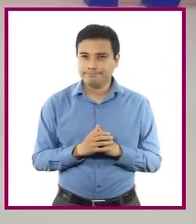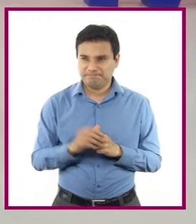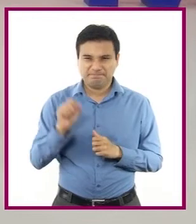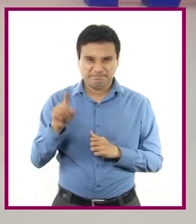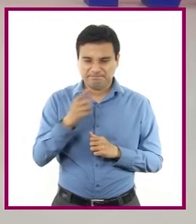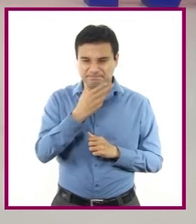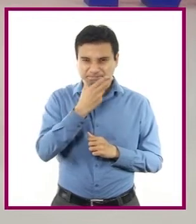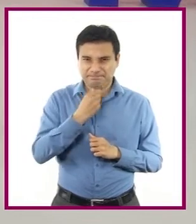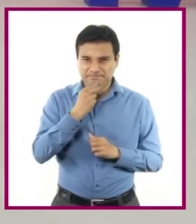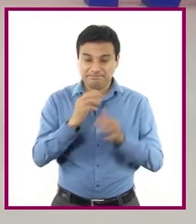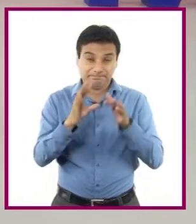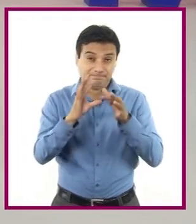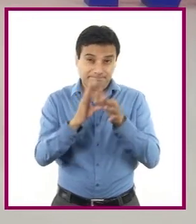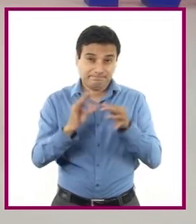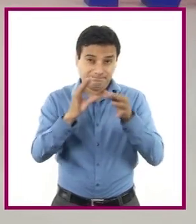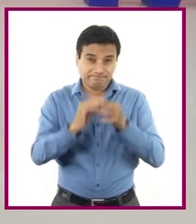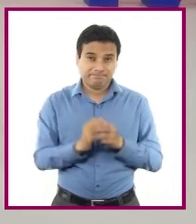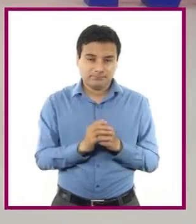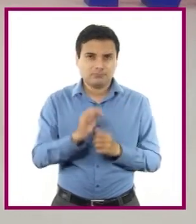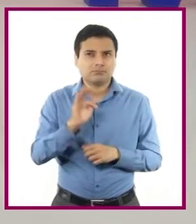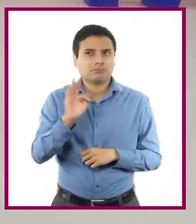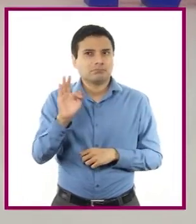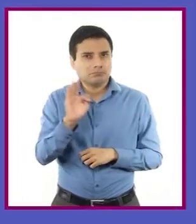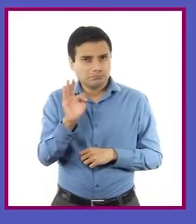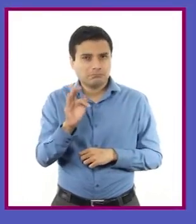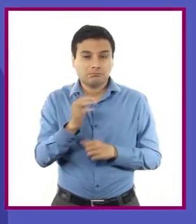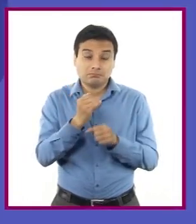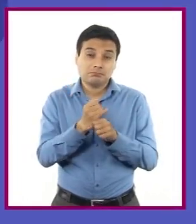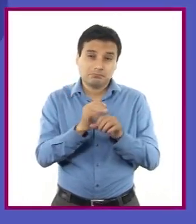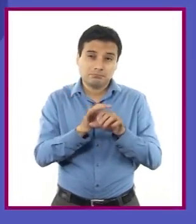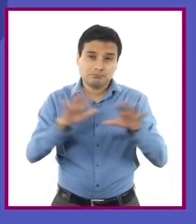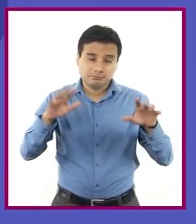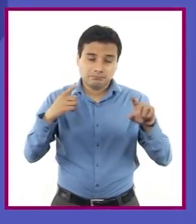Chandup. Tal vez existe información contraria.